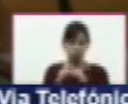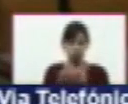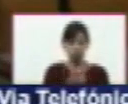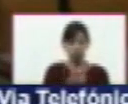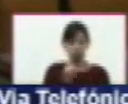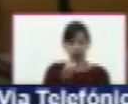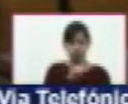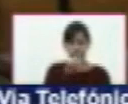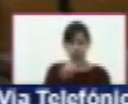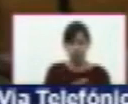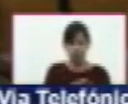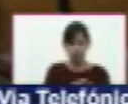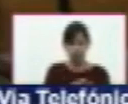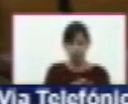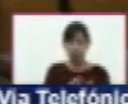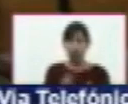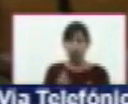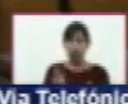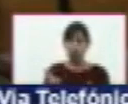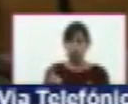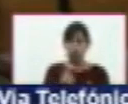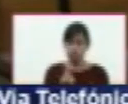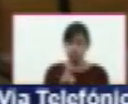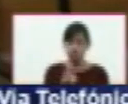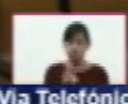del portal de transparencia.